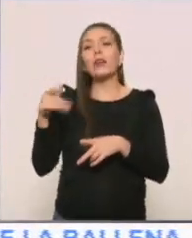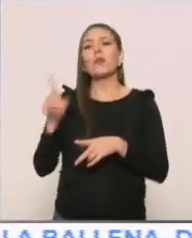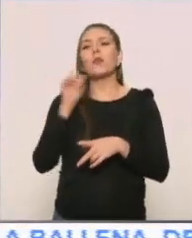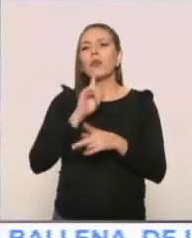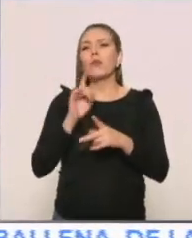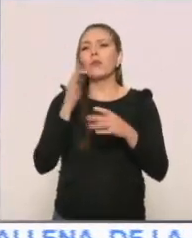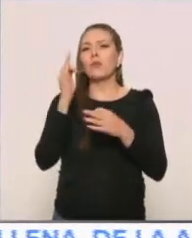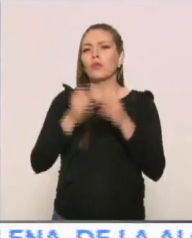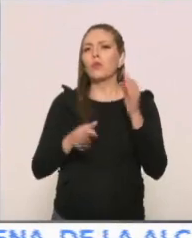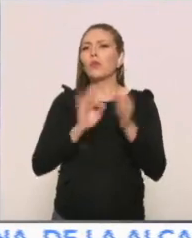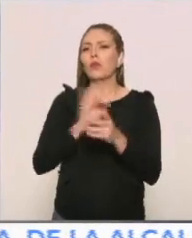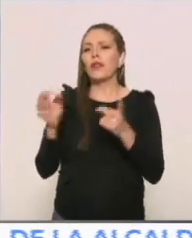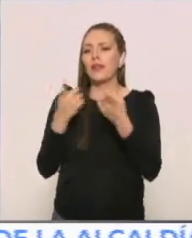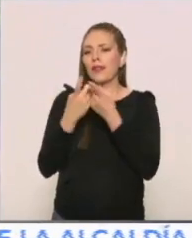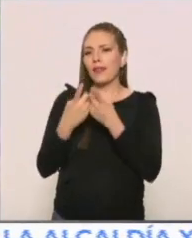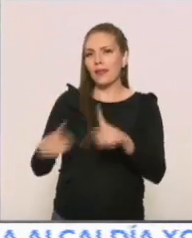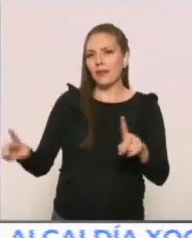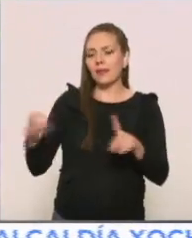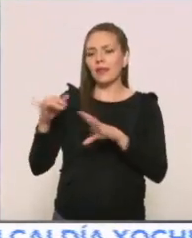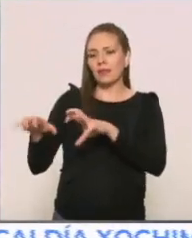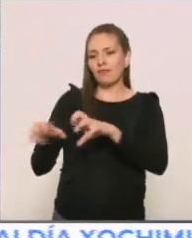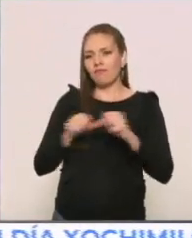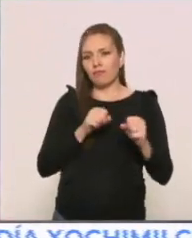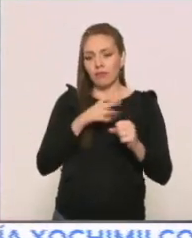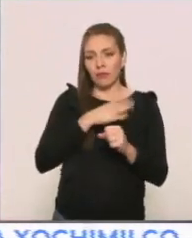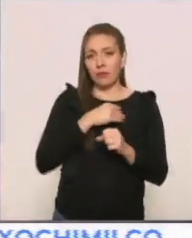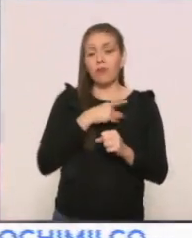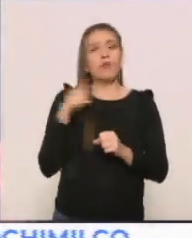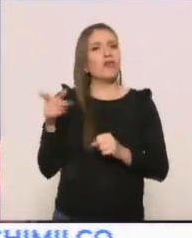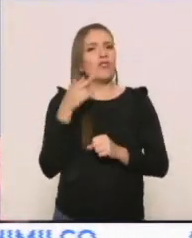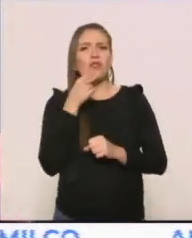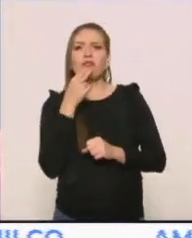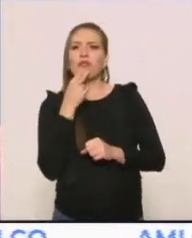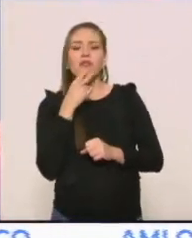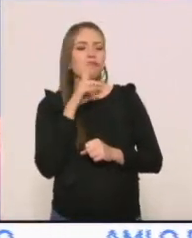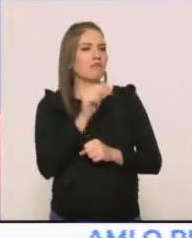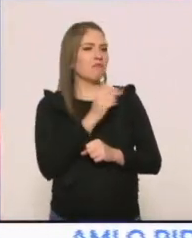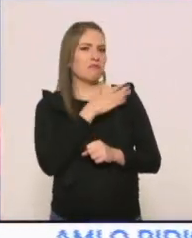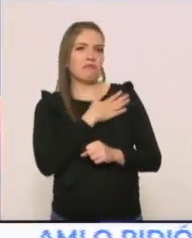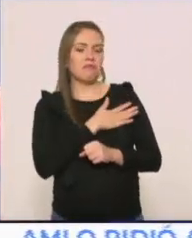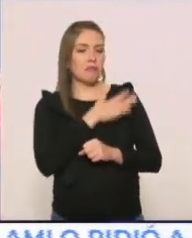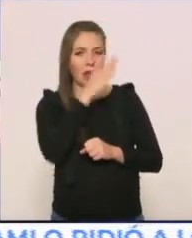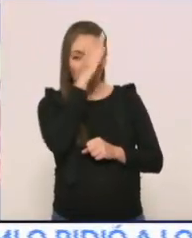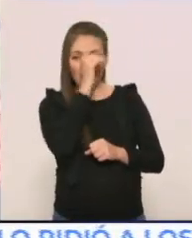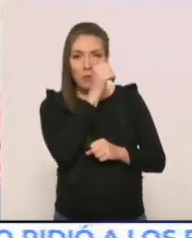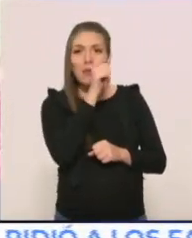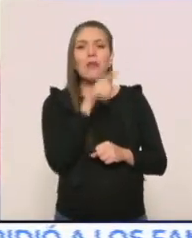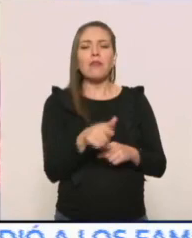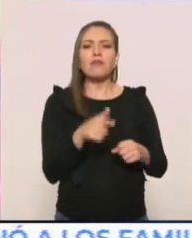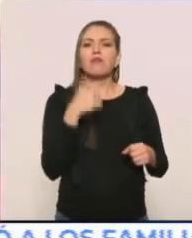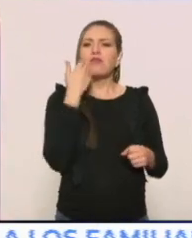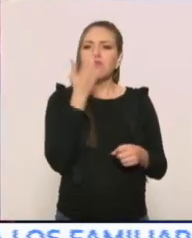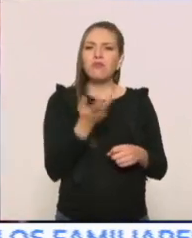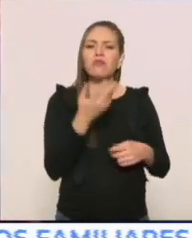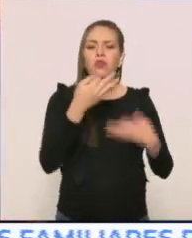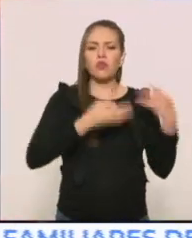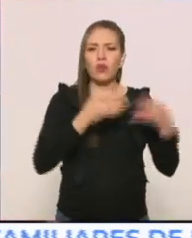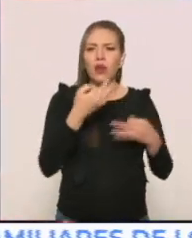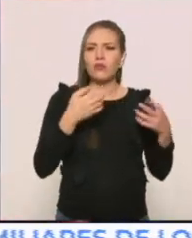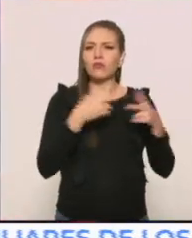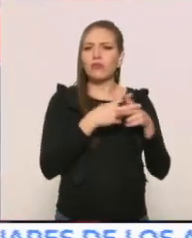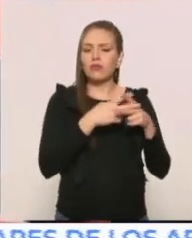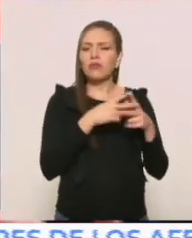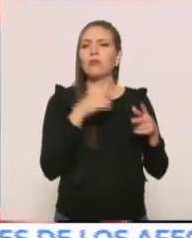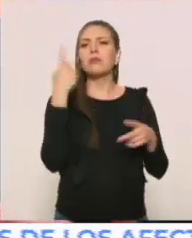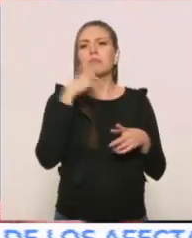Juan Carlos no quedó conforme y peleaba para tener a los niños con él. El 25 de noviembre de 2019, Abril